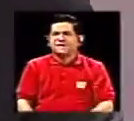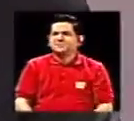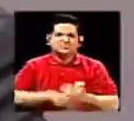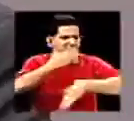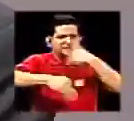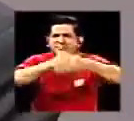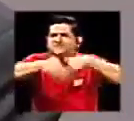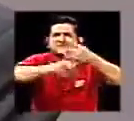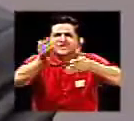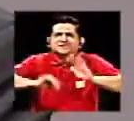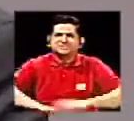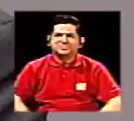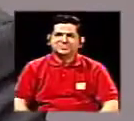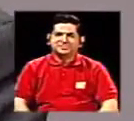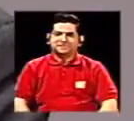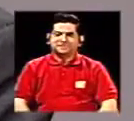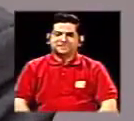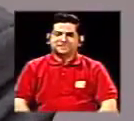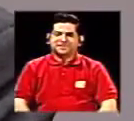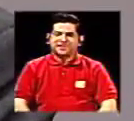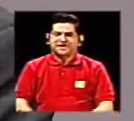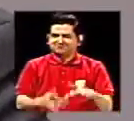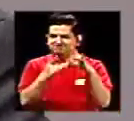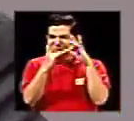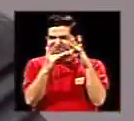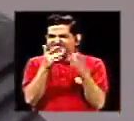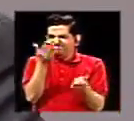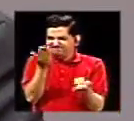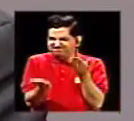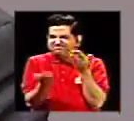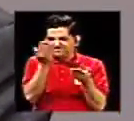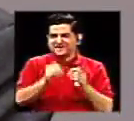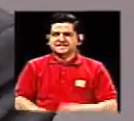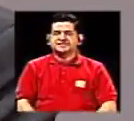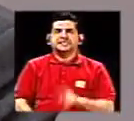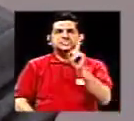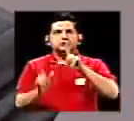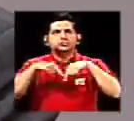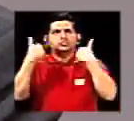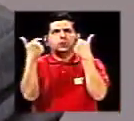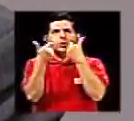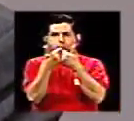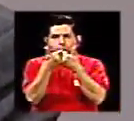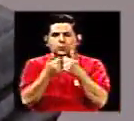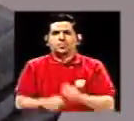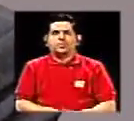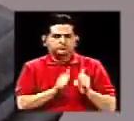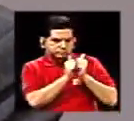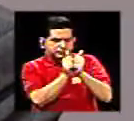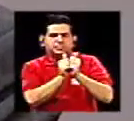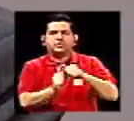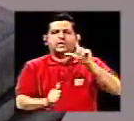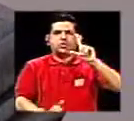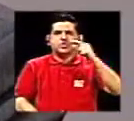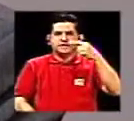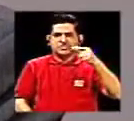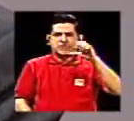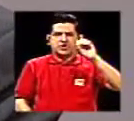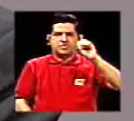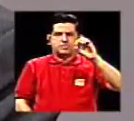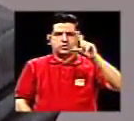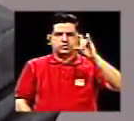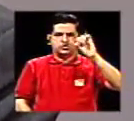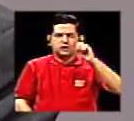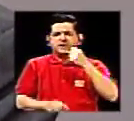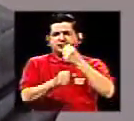camino? Bueno, particularmente, tal vez hay un grupo que venimos con Luis Guillermo hace varios años trabajando.